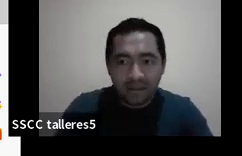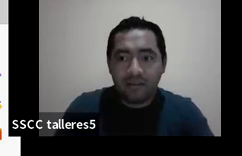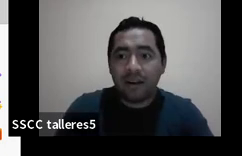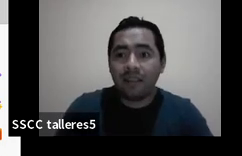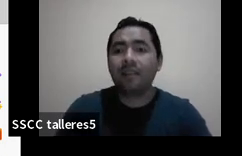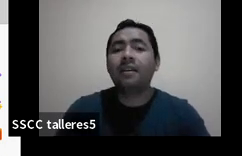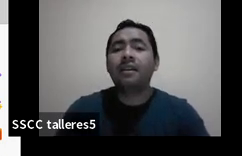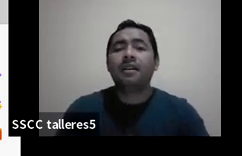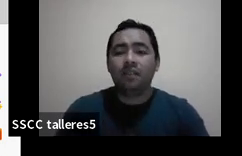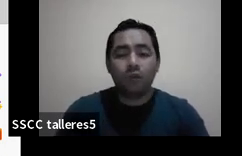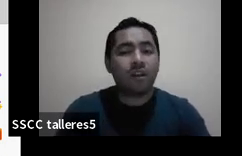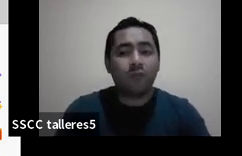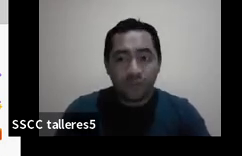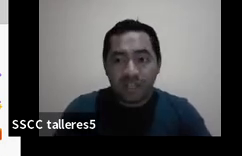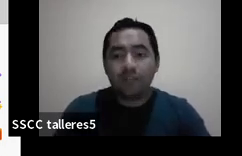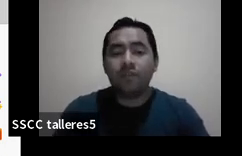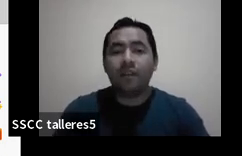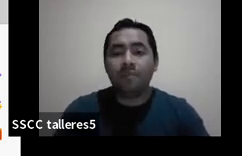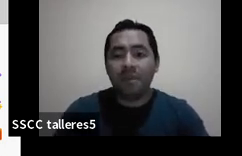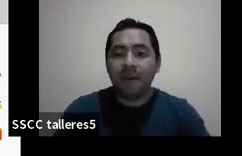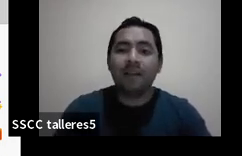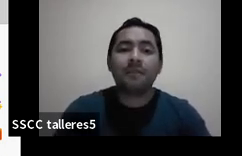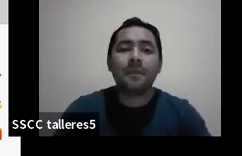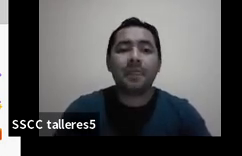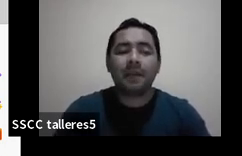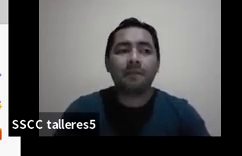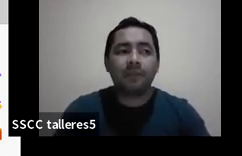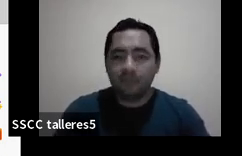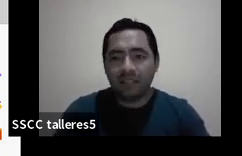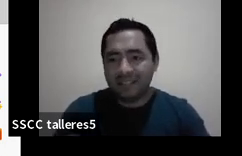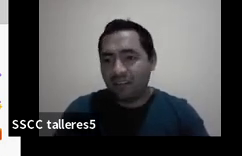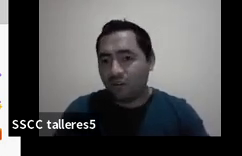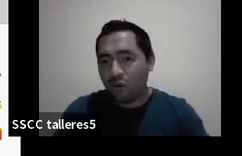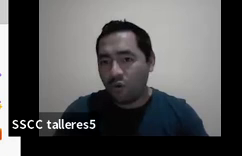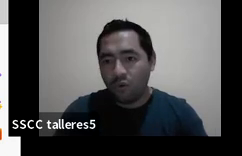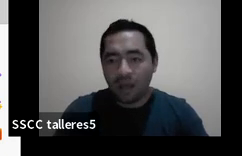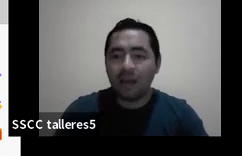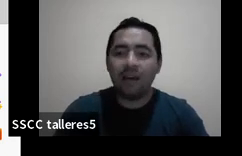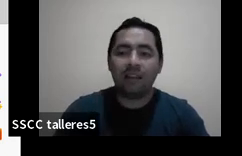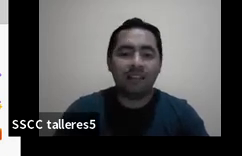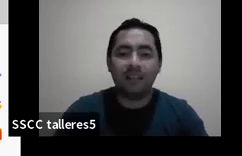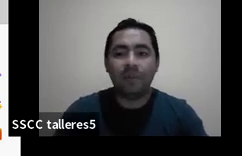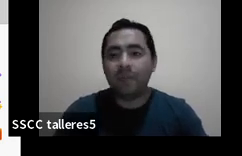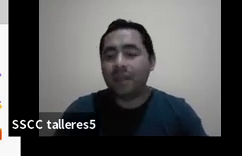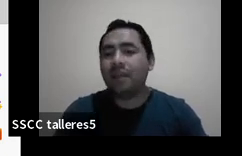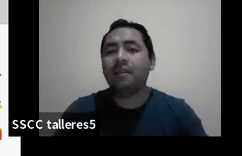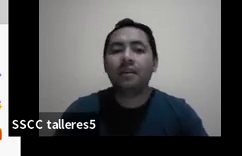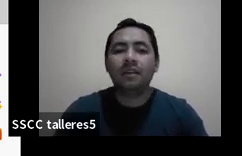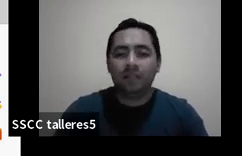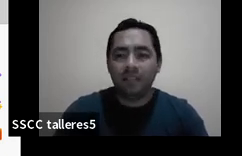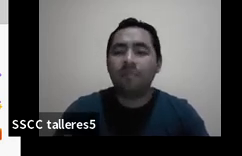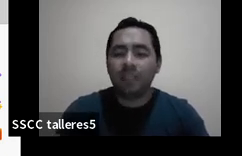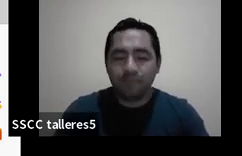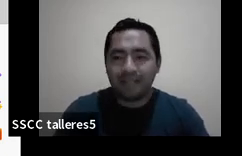han enseñado en el jardín, lo has reforzado en primaria, ¿ya? Te han enseñado a conjugar, a escribir